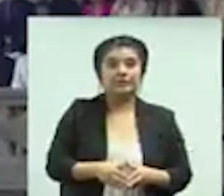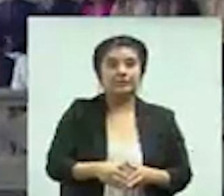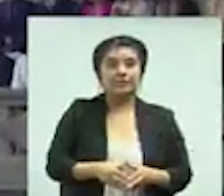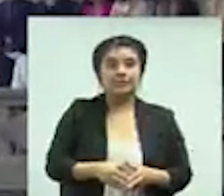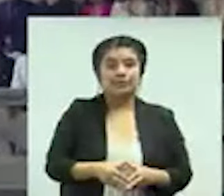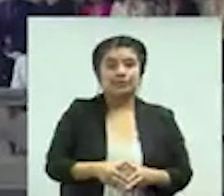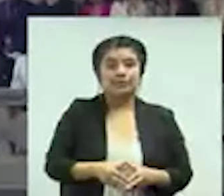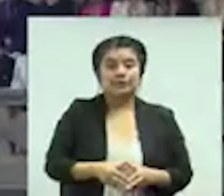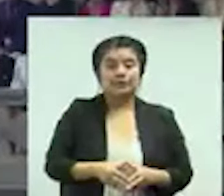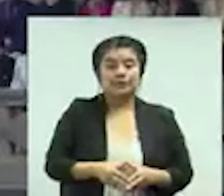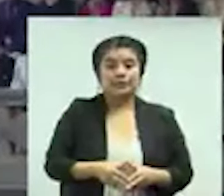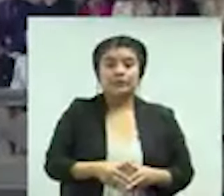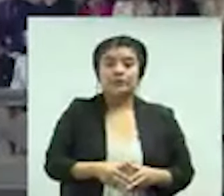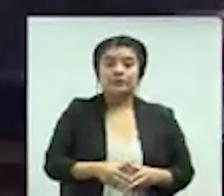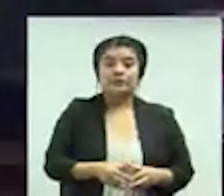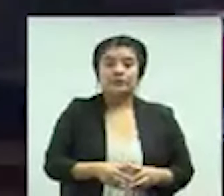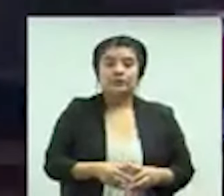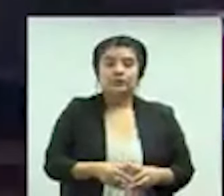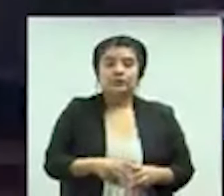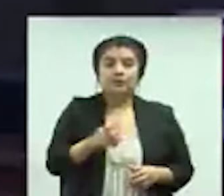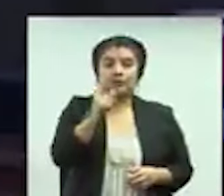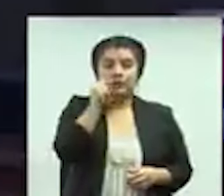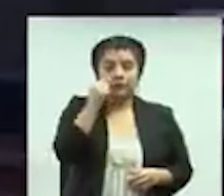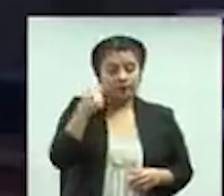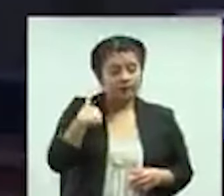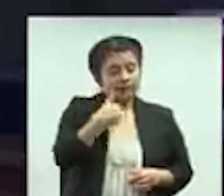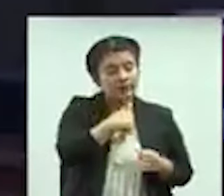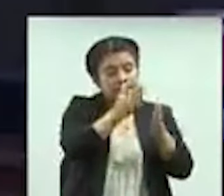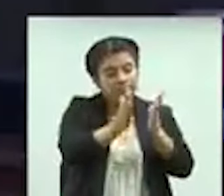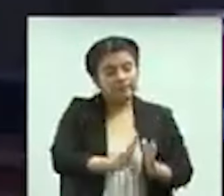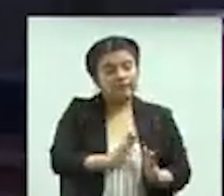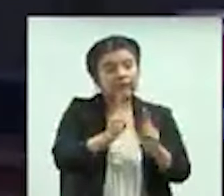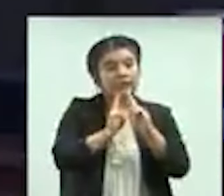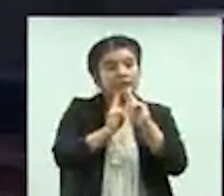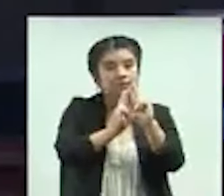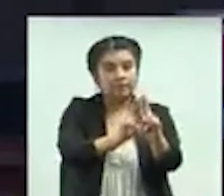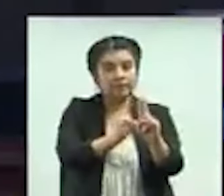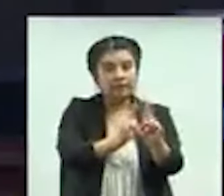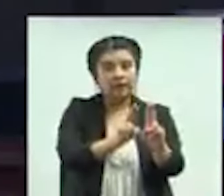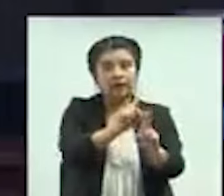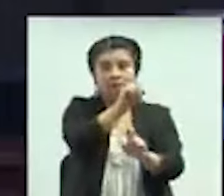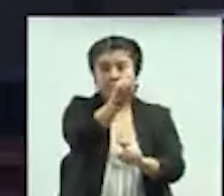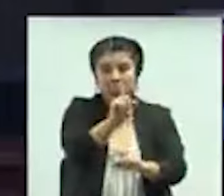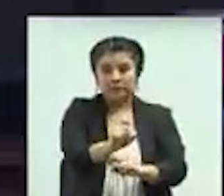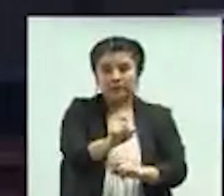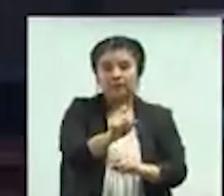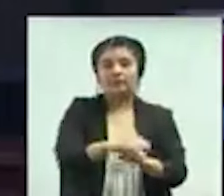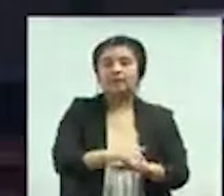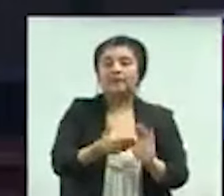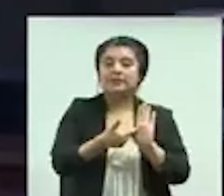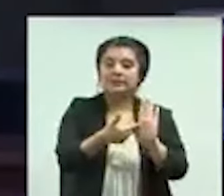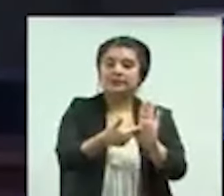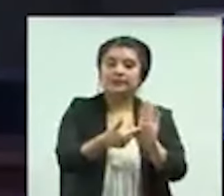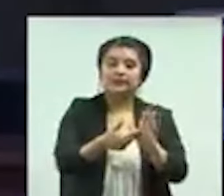Ahora sí, señor ministro, tiene la palabra para responder la pregunta